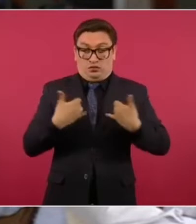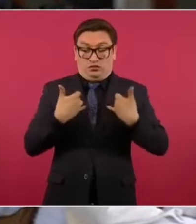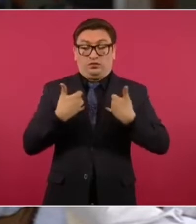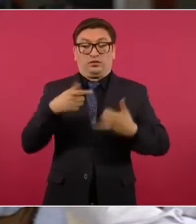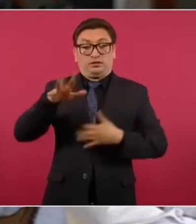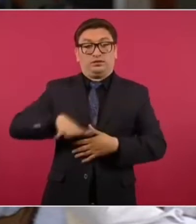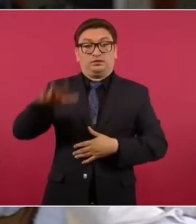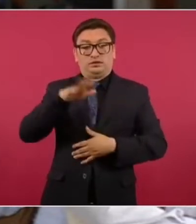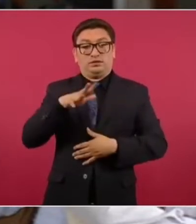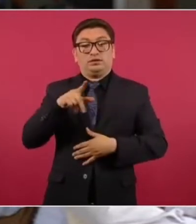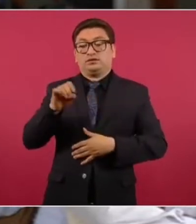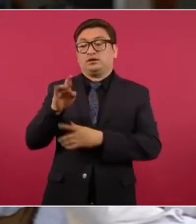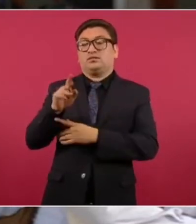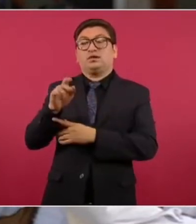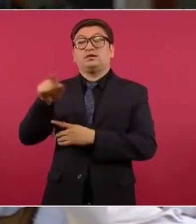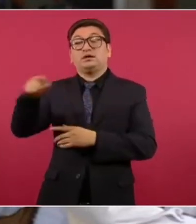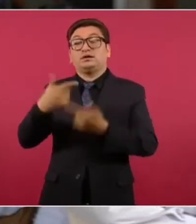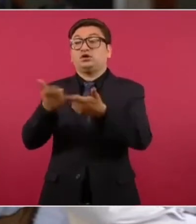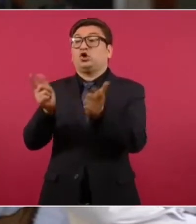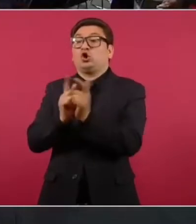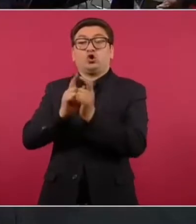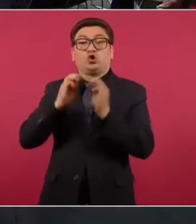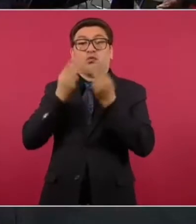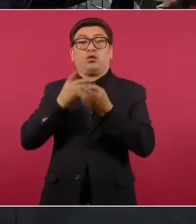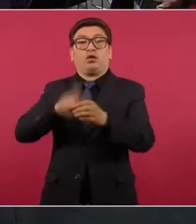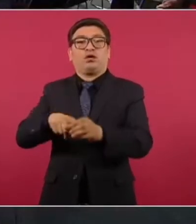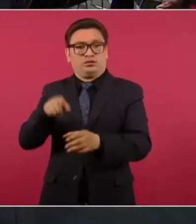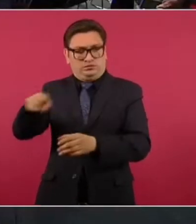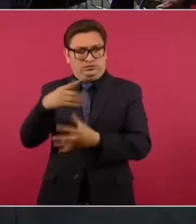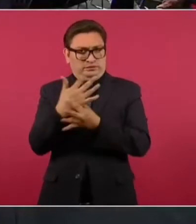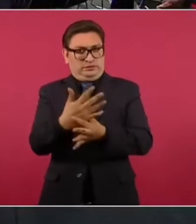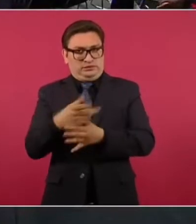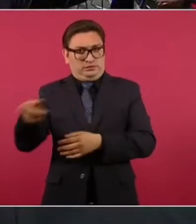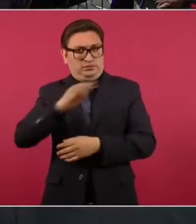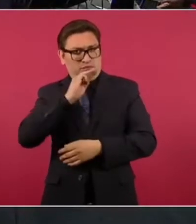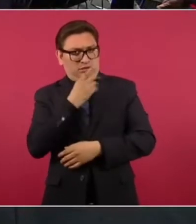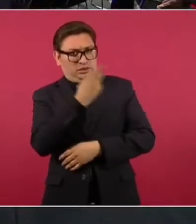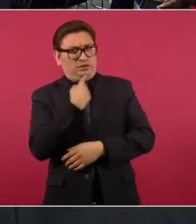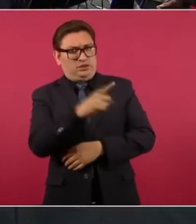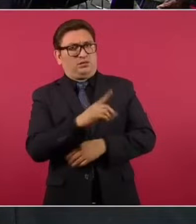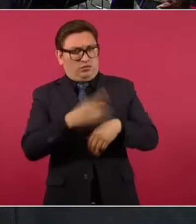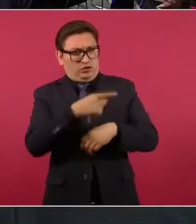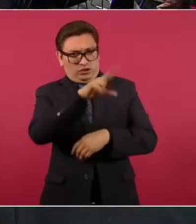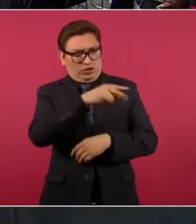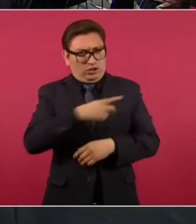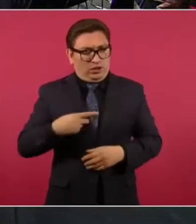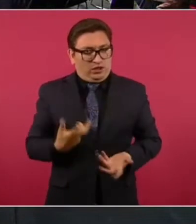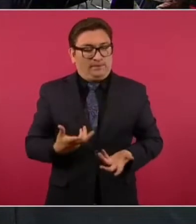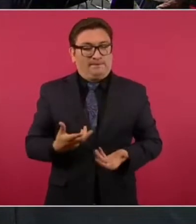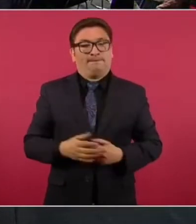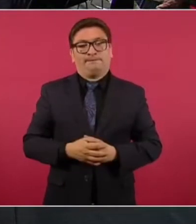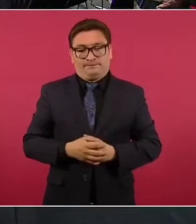adolescentes en Salvarcar, a los cuales dijo integrantes del crimen organizado, y fue increpado por la madre de estos jóvenes para que se retractara de sus